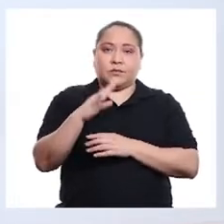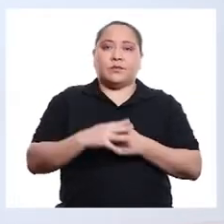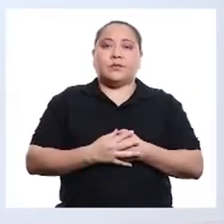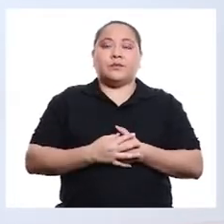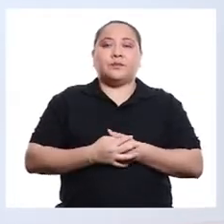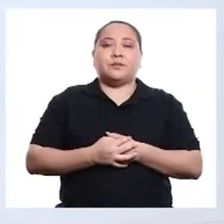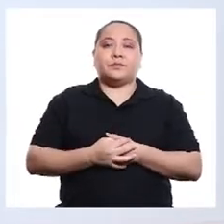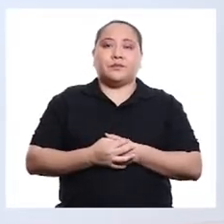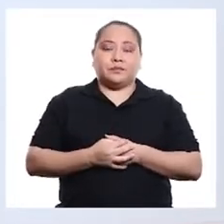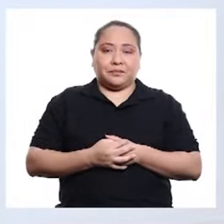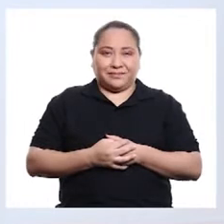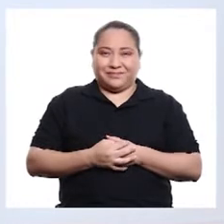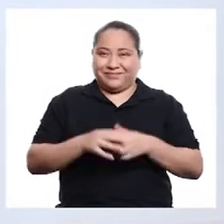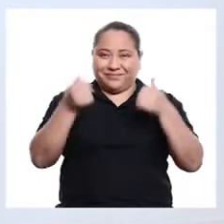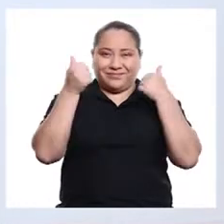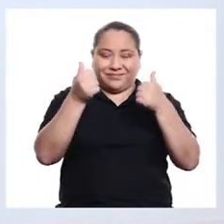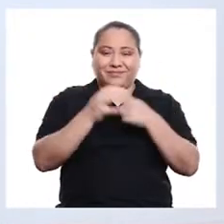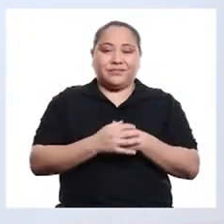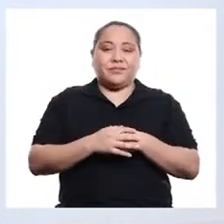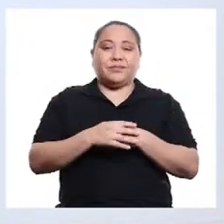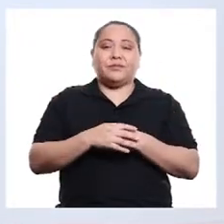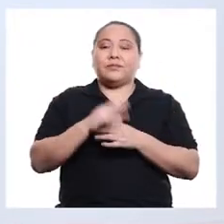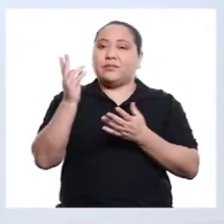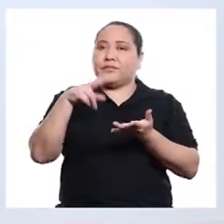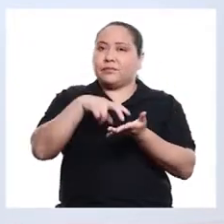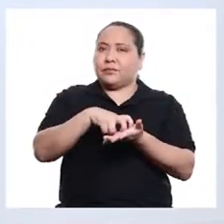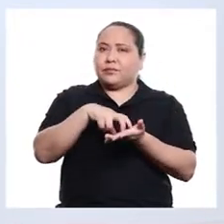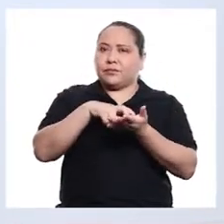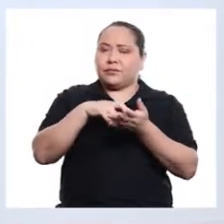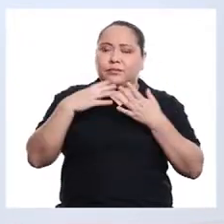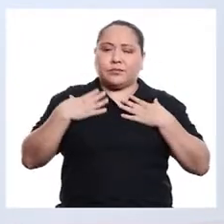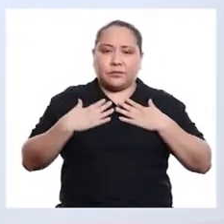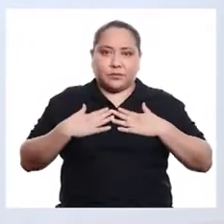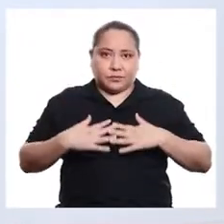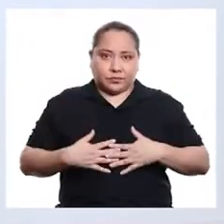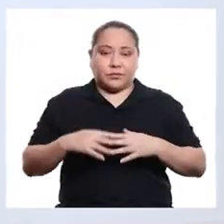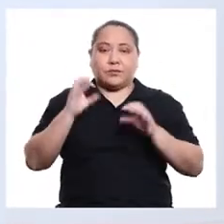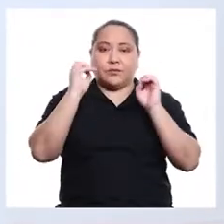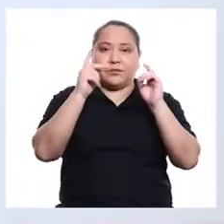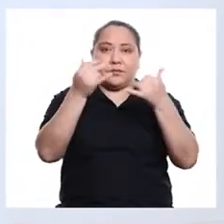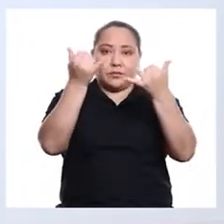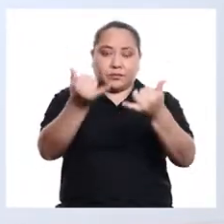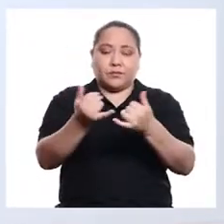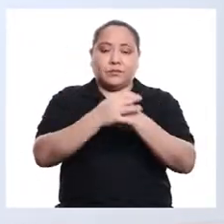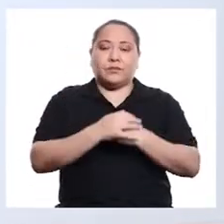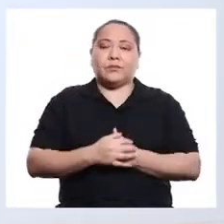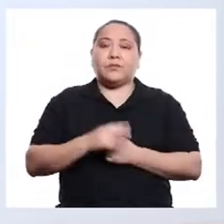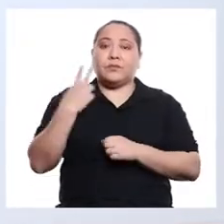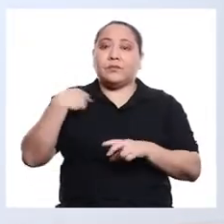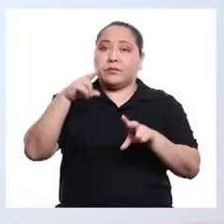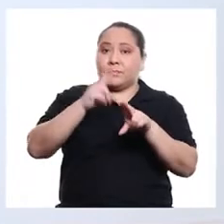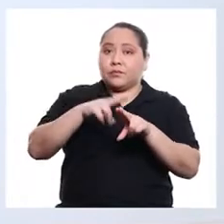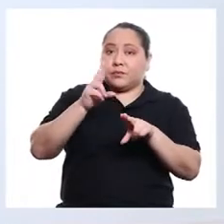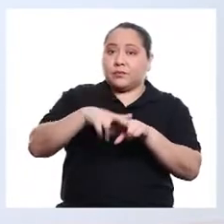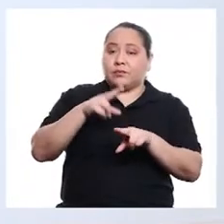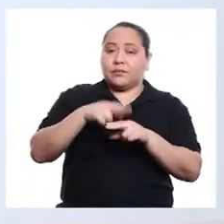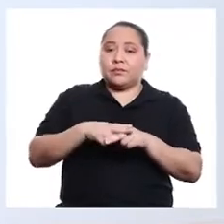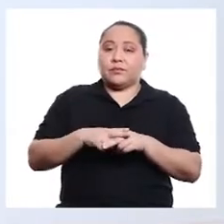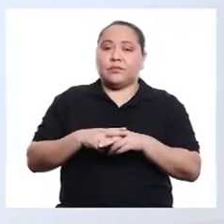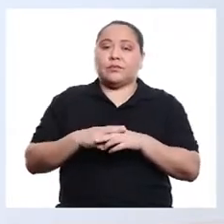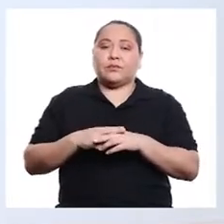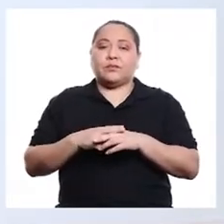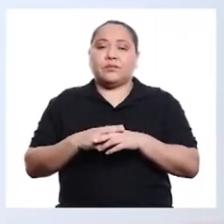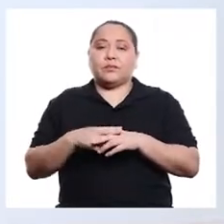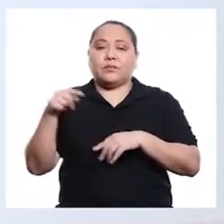y hacia arriba. Muy bien, flexionando un poco más el cuerpo. ¿Ok? Ahora, nos sentamos,